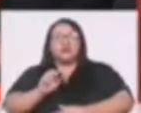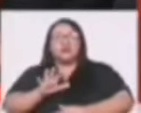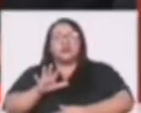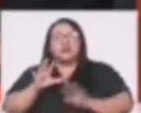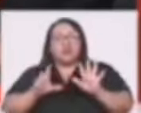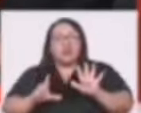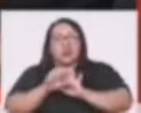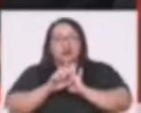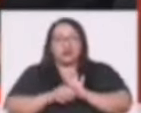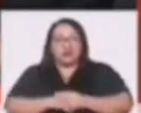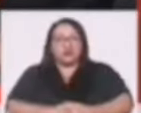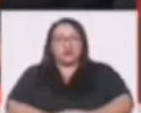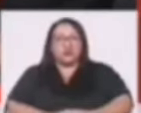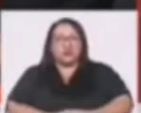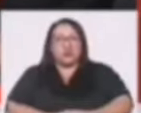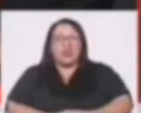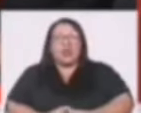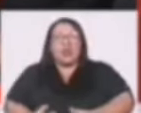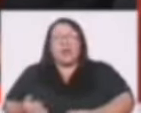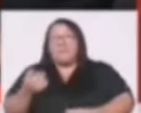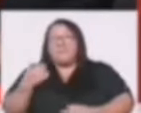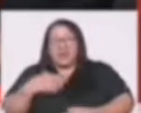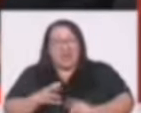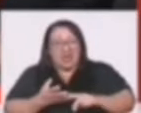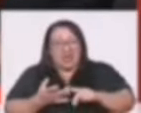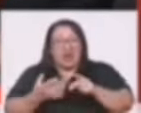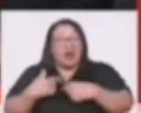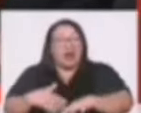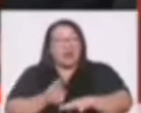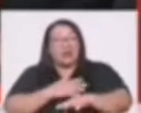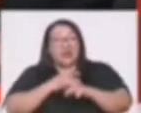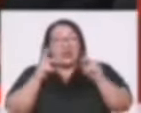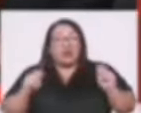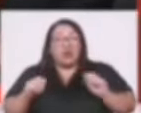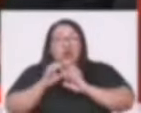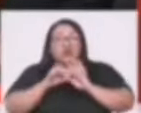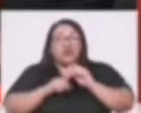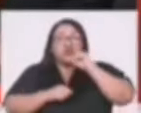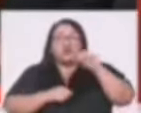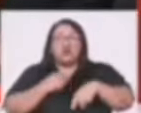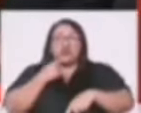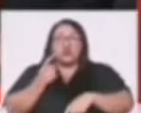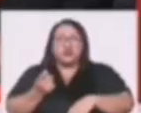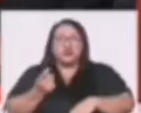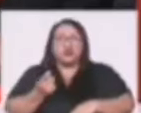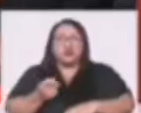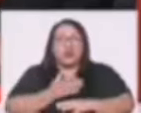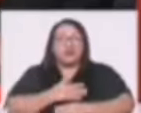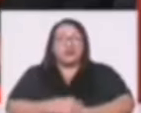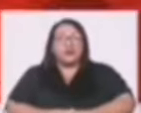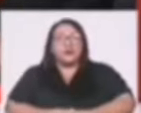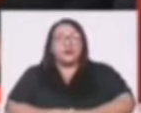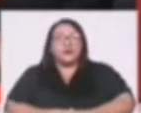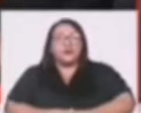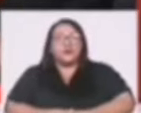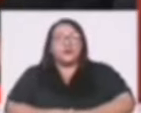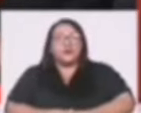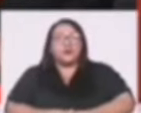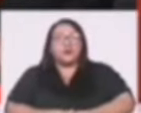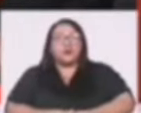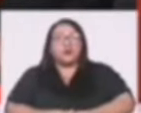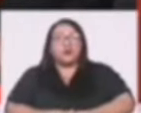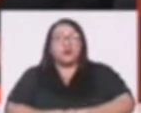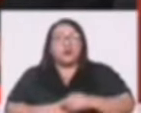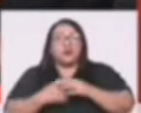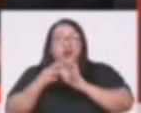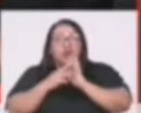de la Constitución. Pese a contarse con una sentencia competencial del Tribunal Constitucional que establece categóricamente que son nulas las resoluciones